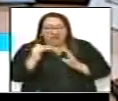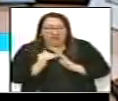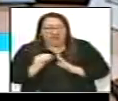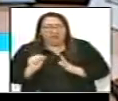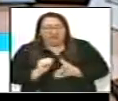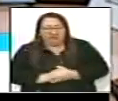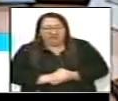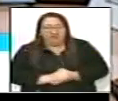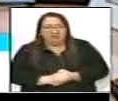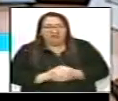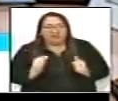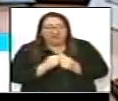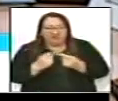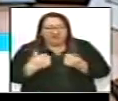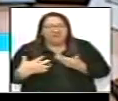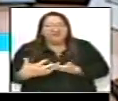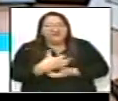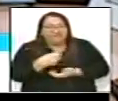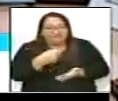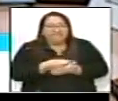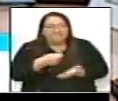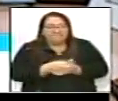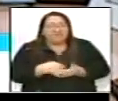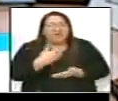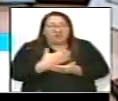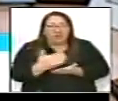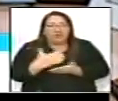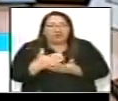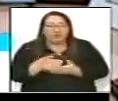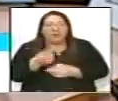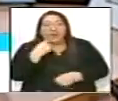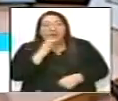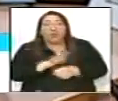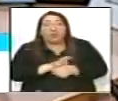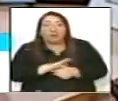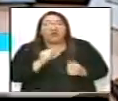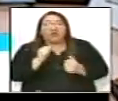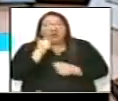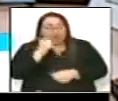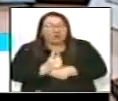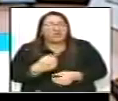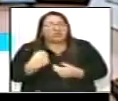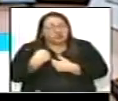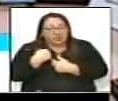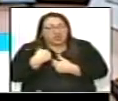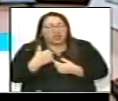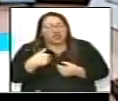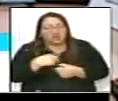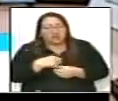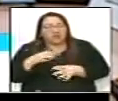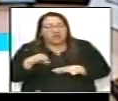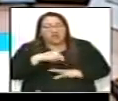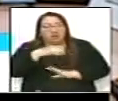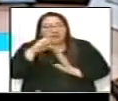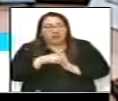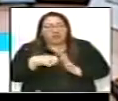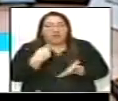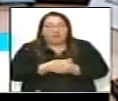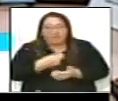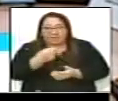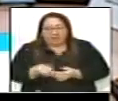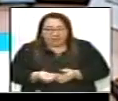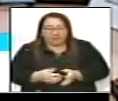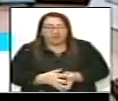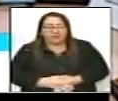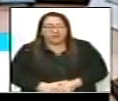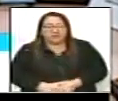soles con recursos de operaciones de crédito para el cumplimiento de las obligaciones que tengamos para el pago del concesionario en